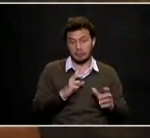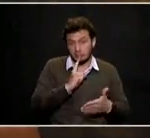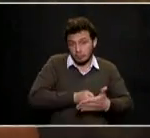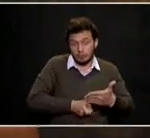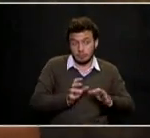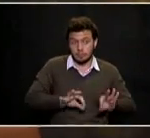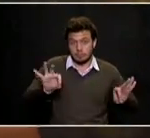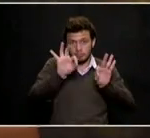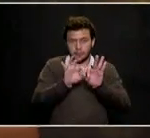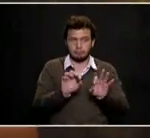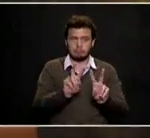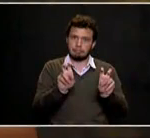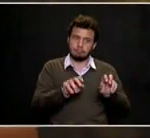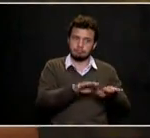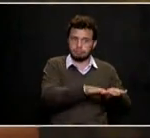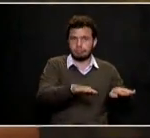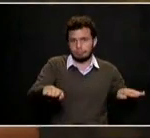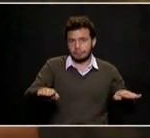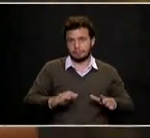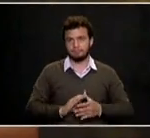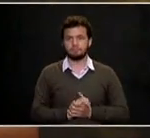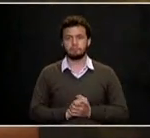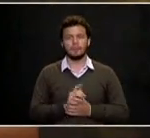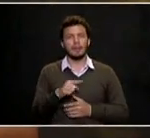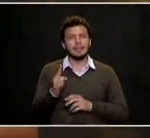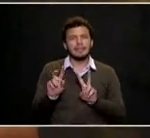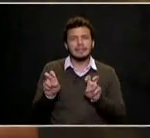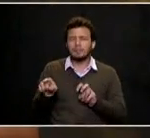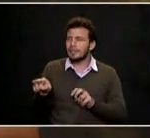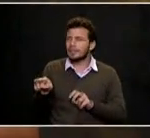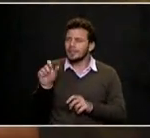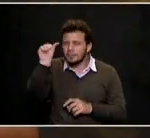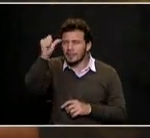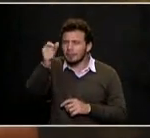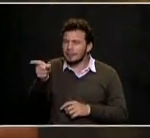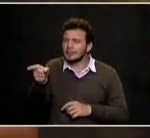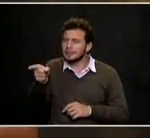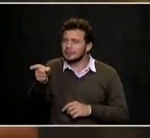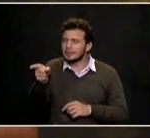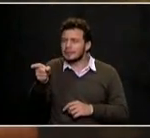tema de me recuerdas